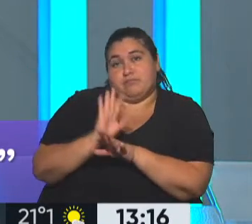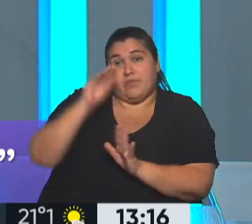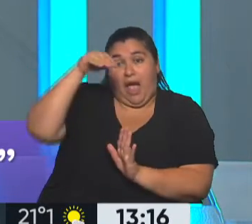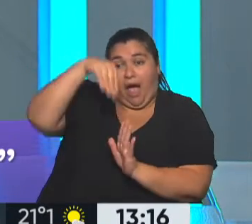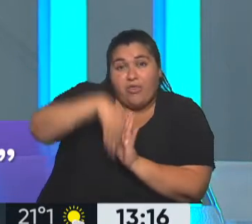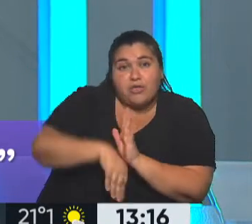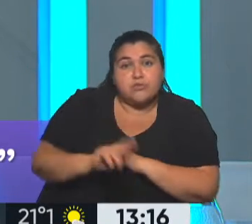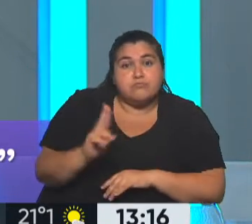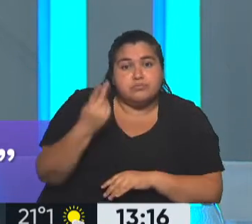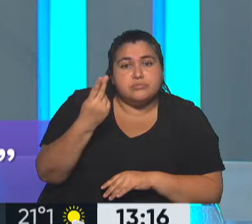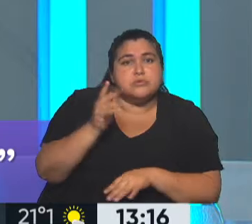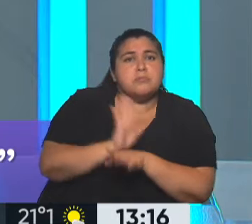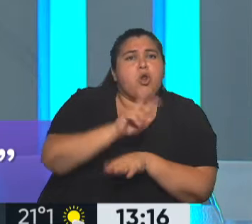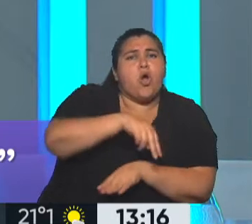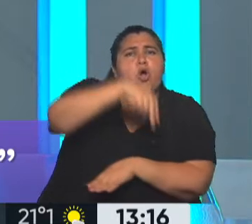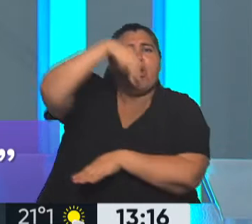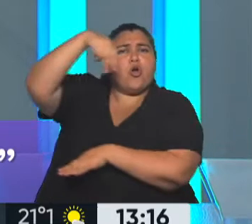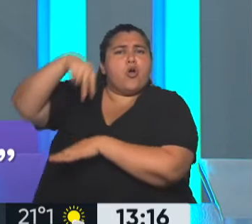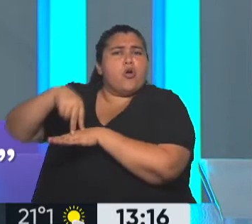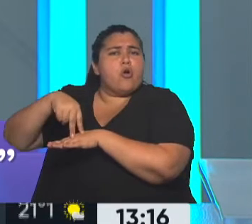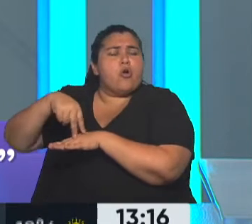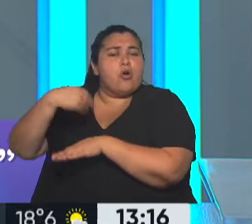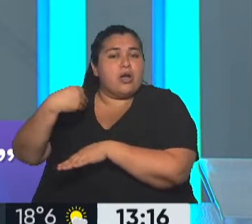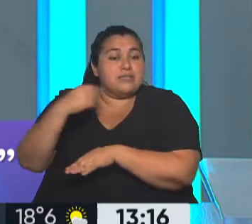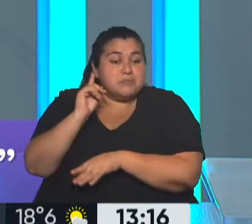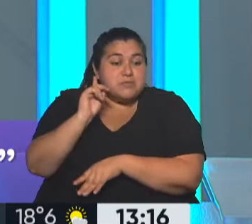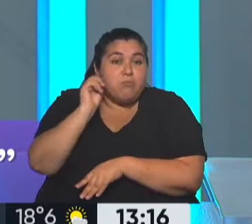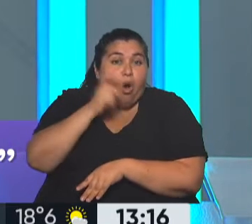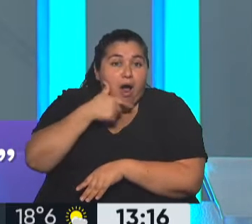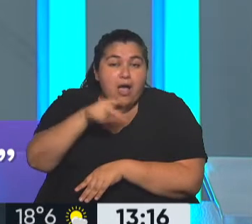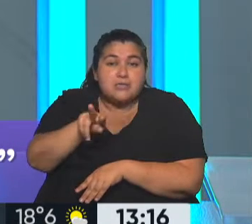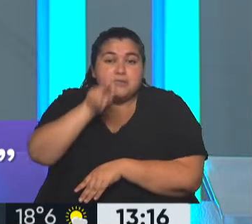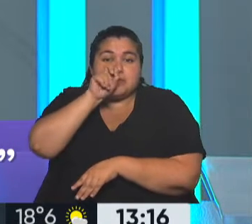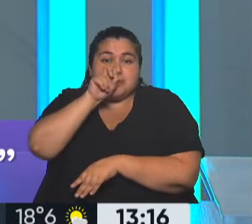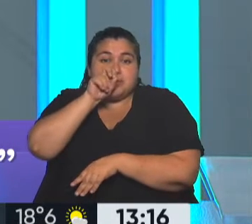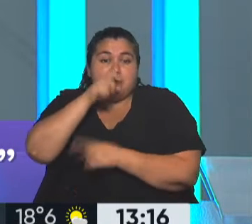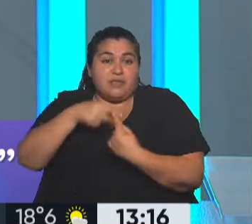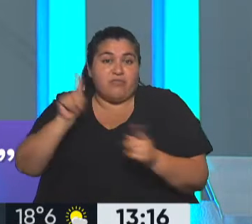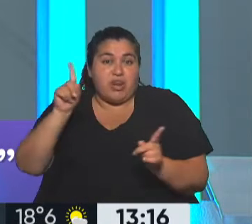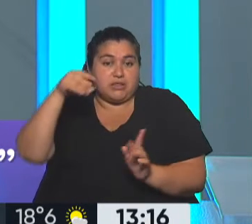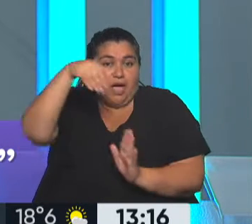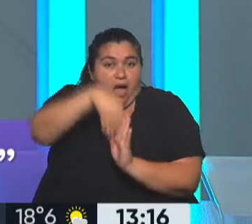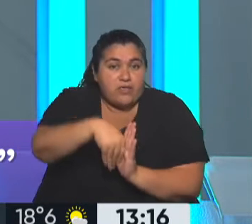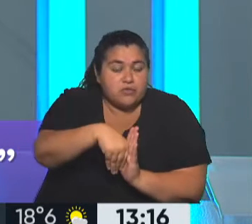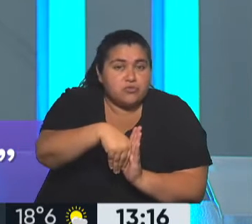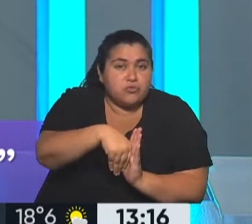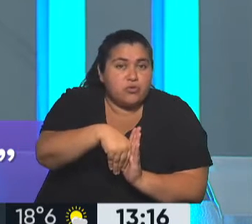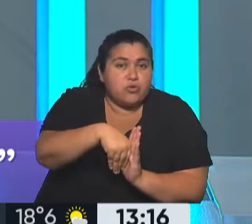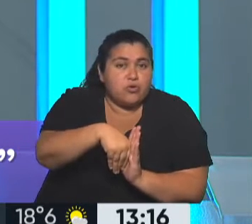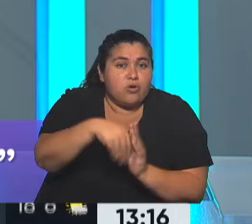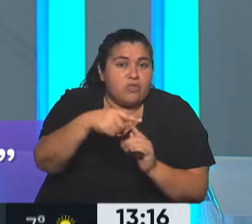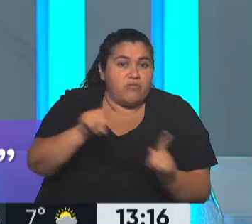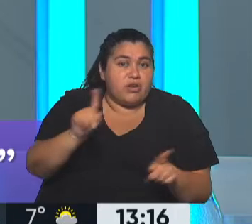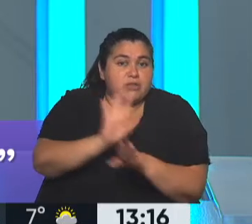de un pozo y no en la superficie. Digo, mismo gas butano, no es lo mismo inhalarlo a varios metros de